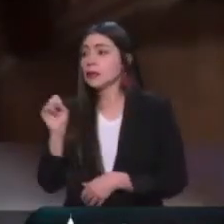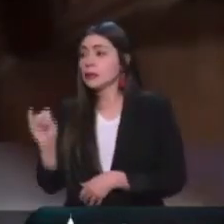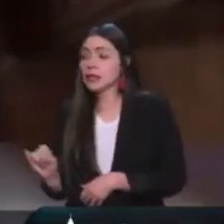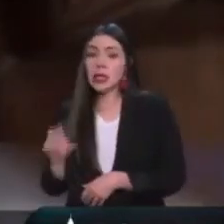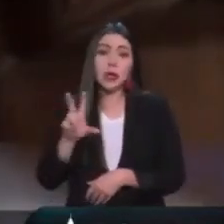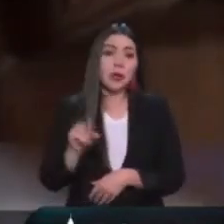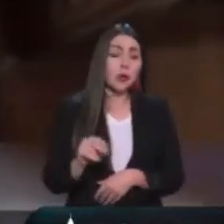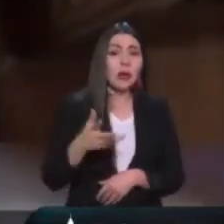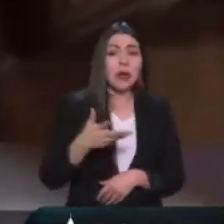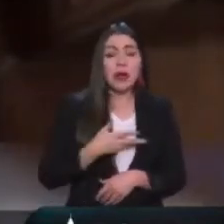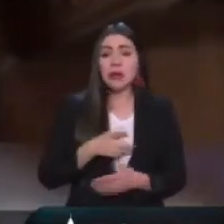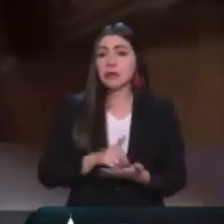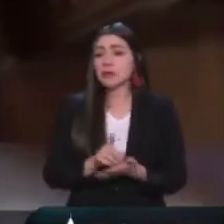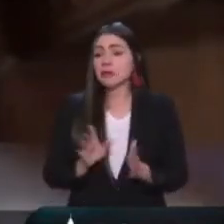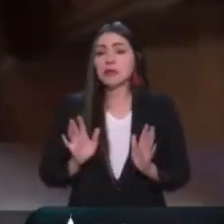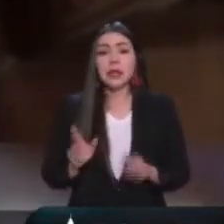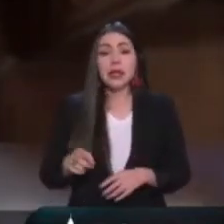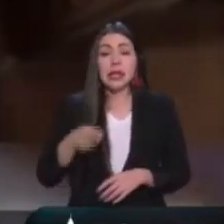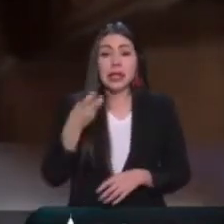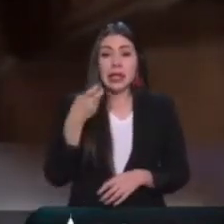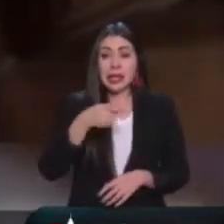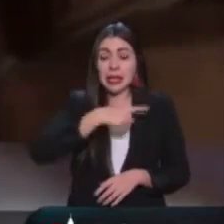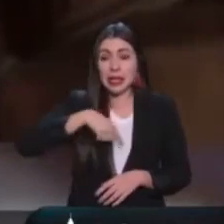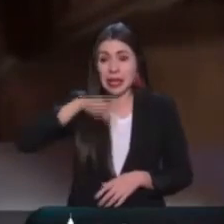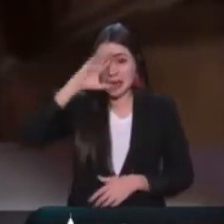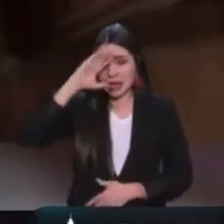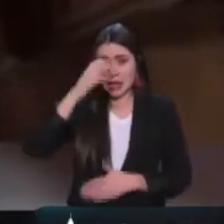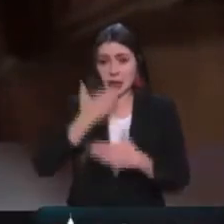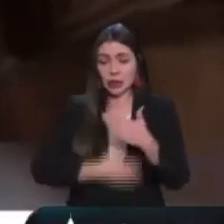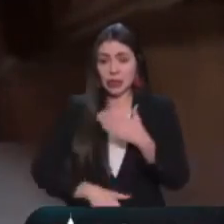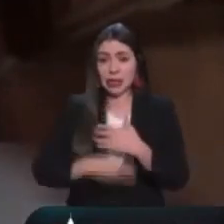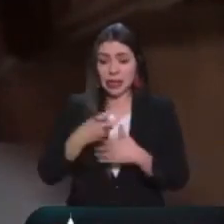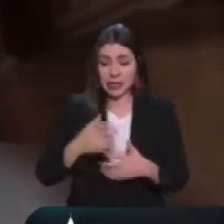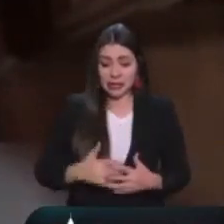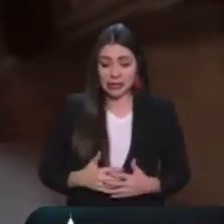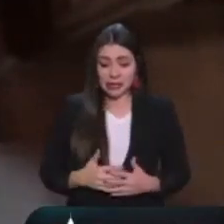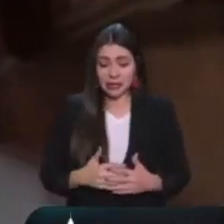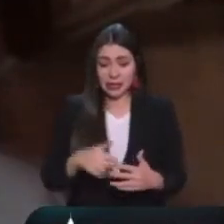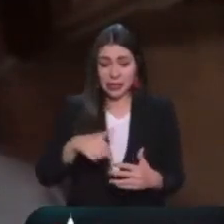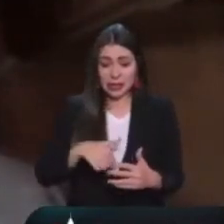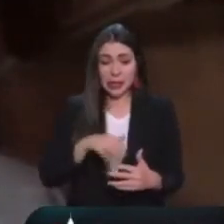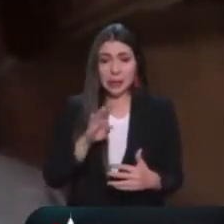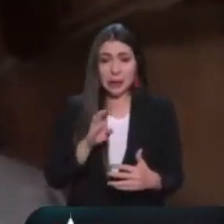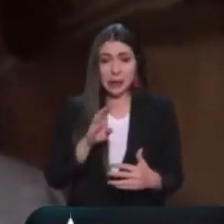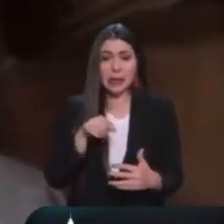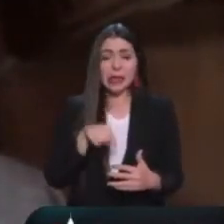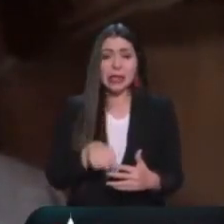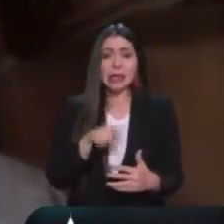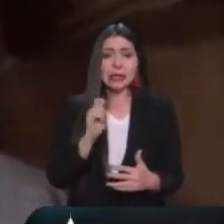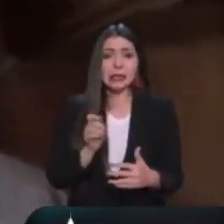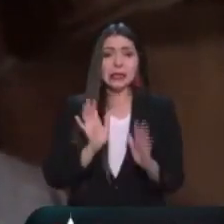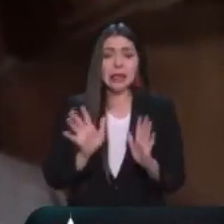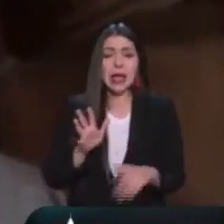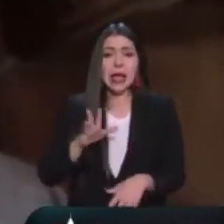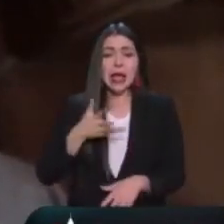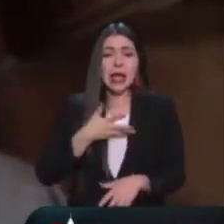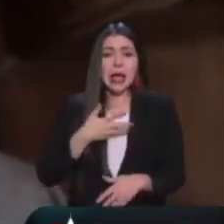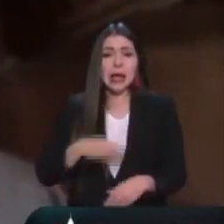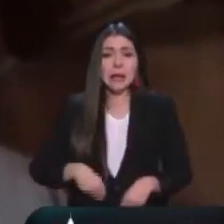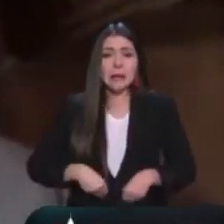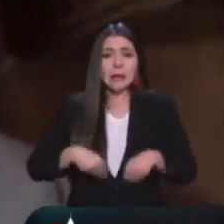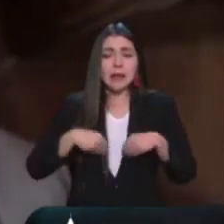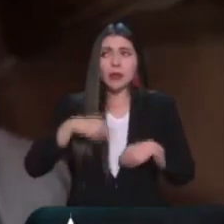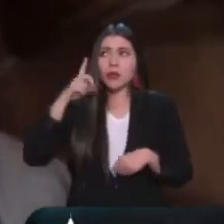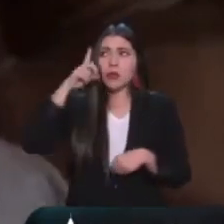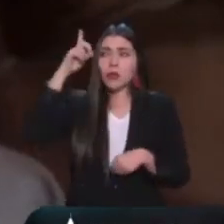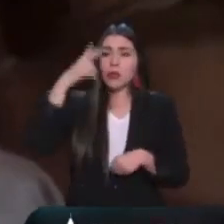los católicos, esa persona es una vida que Dios ama. La Conferencia del Episcopado